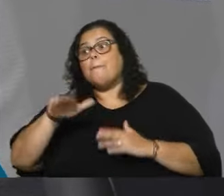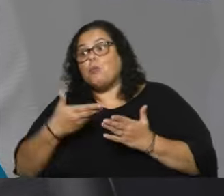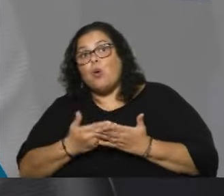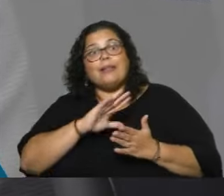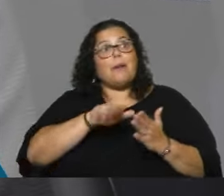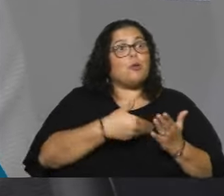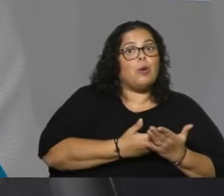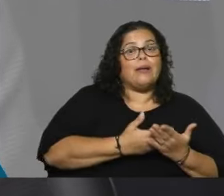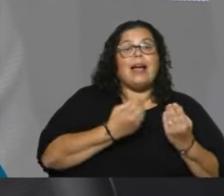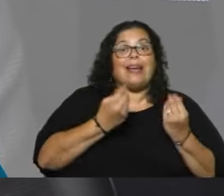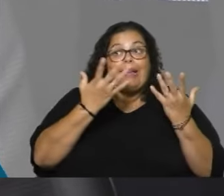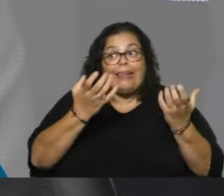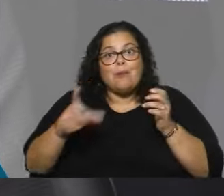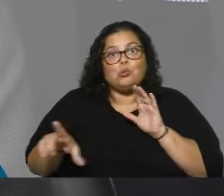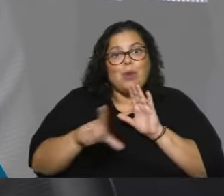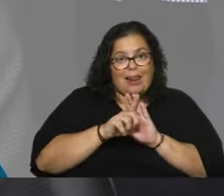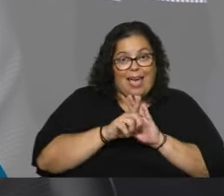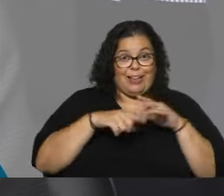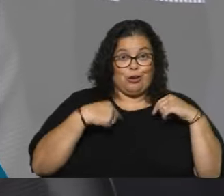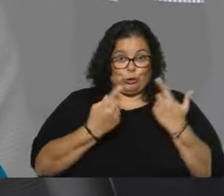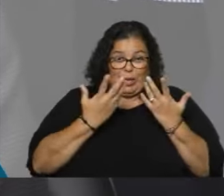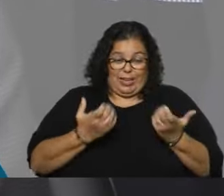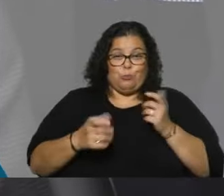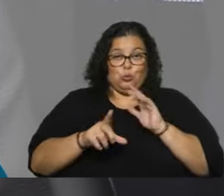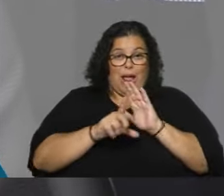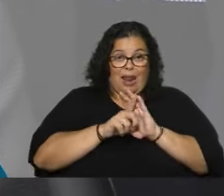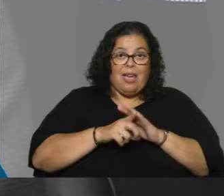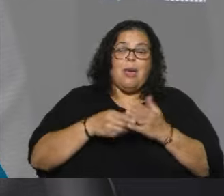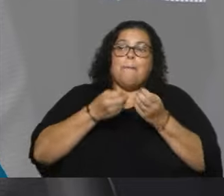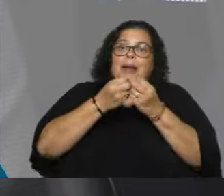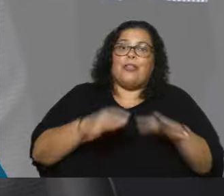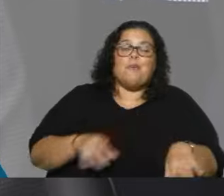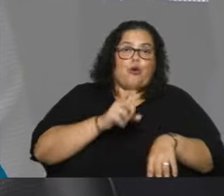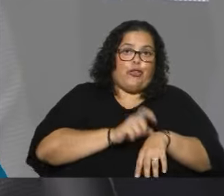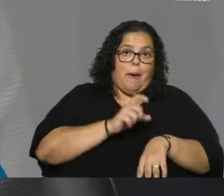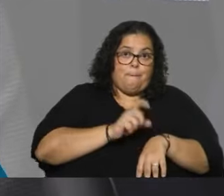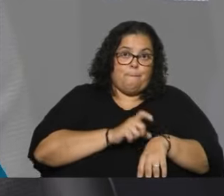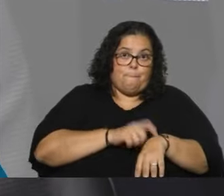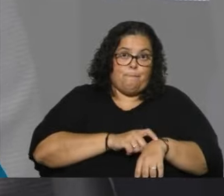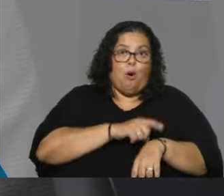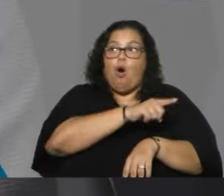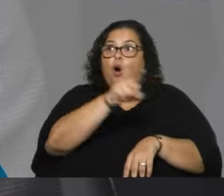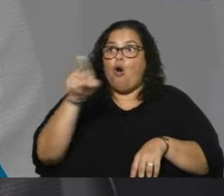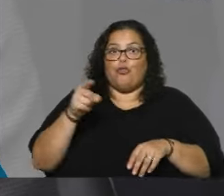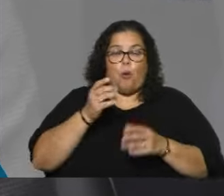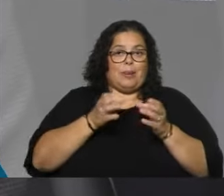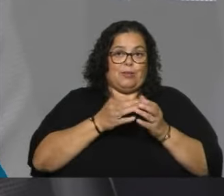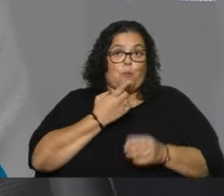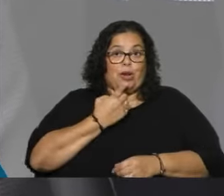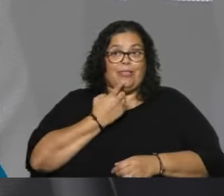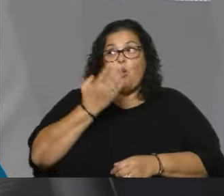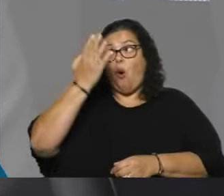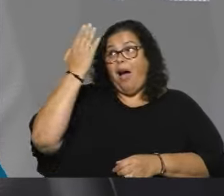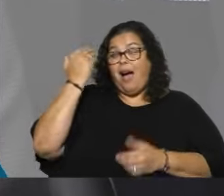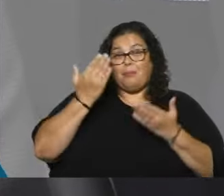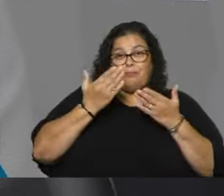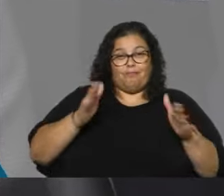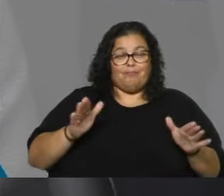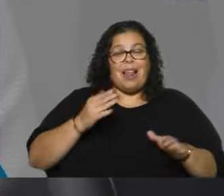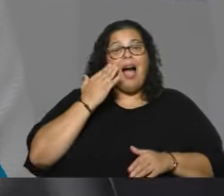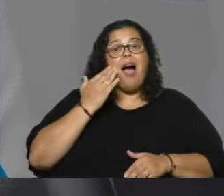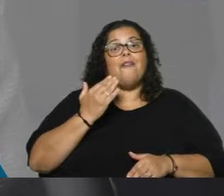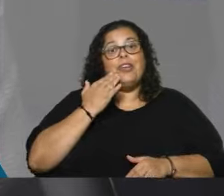por una ley que era lo que queríamos hacer al principio. Lo que fue anunciado comenzar en abril del año pasado, recuerden que